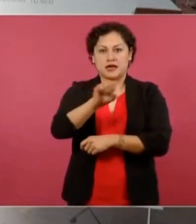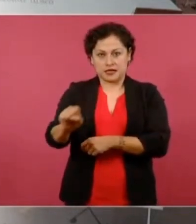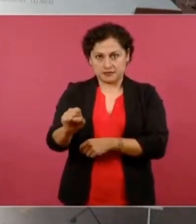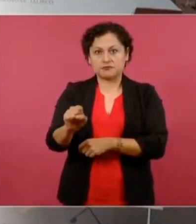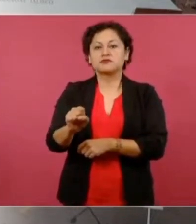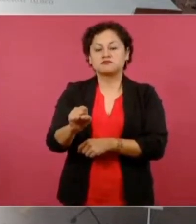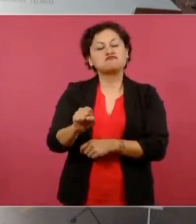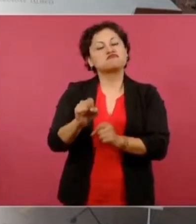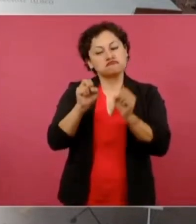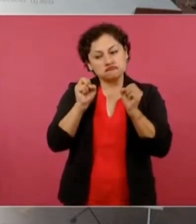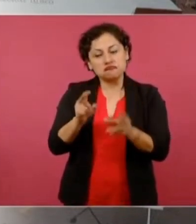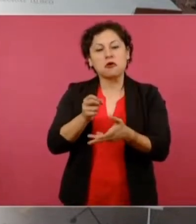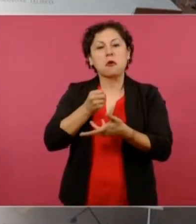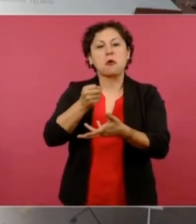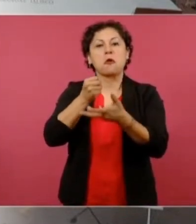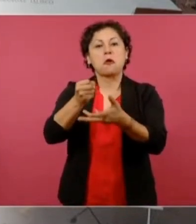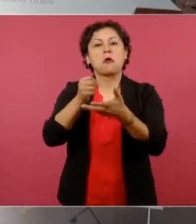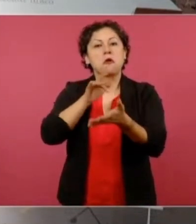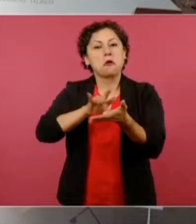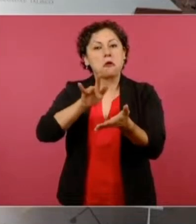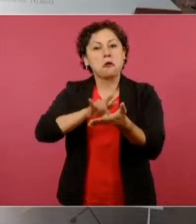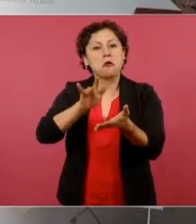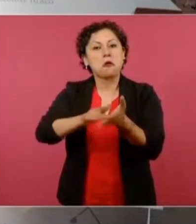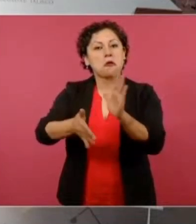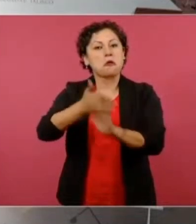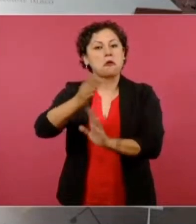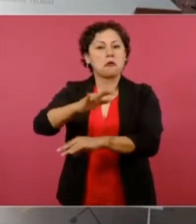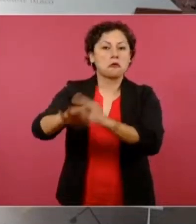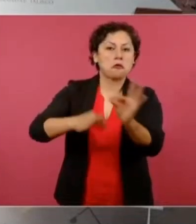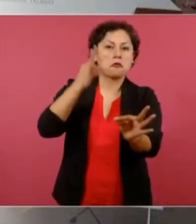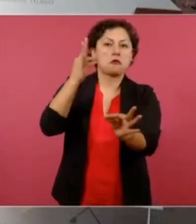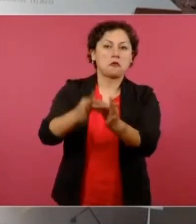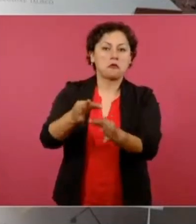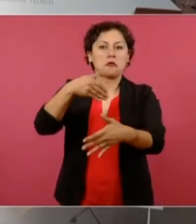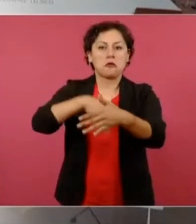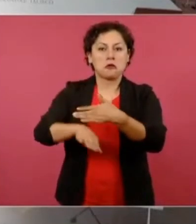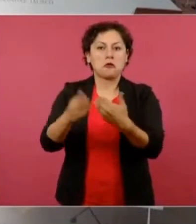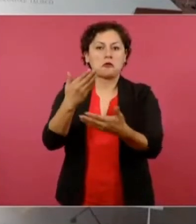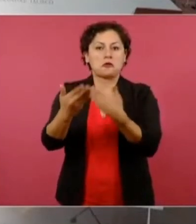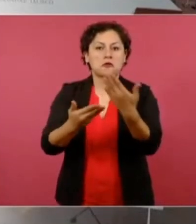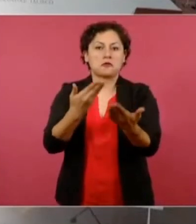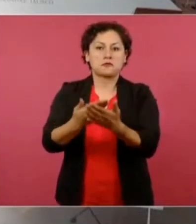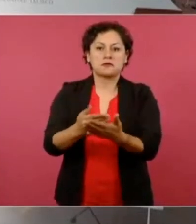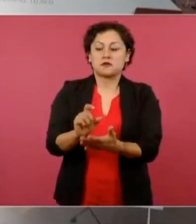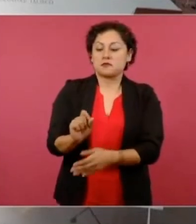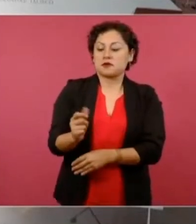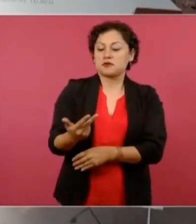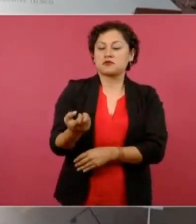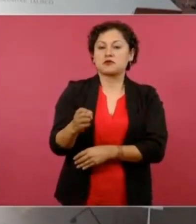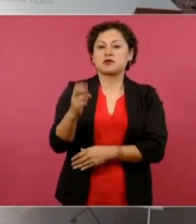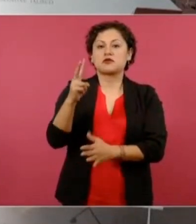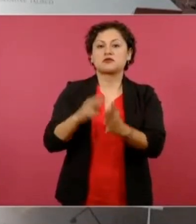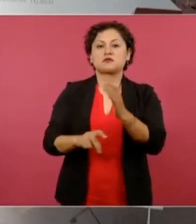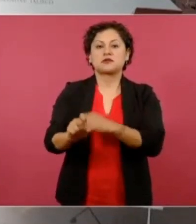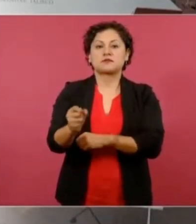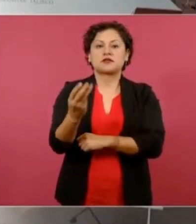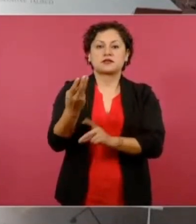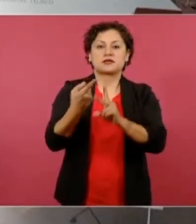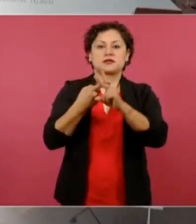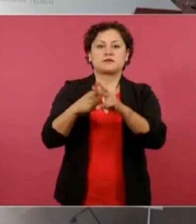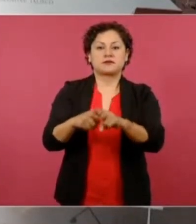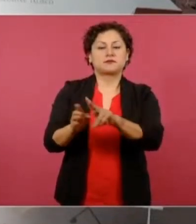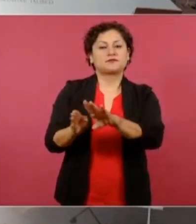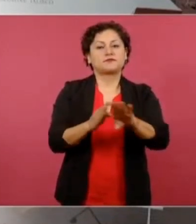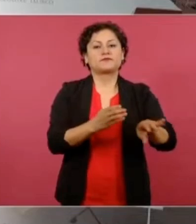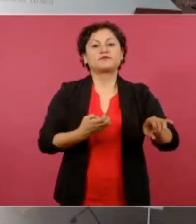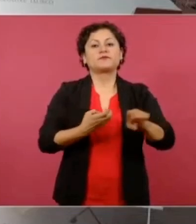Seguro Social, equipado por el Seguro Social y operado actualmente por el Seguro Social. El 28 de enero del 2023 entró en operaciones. En